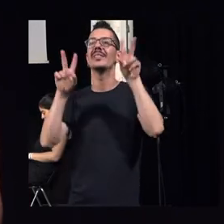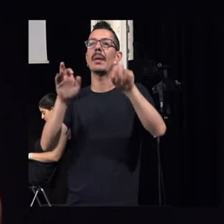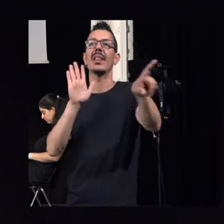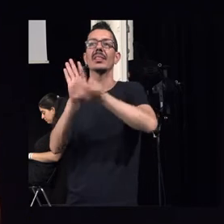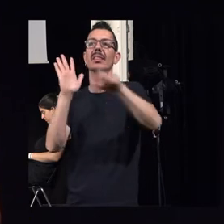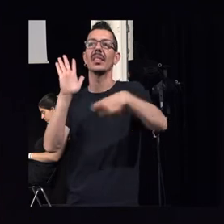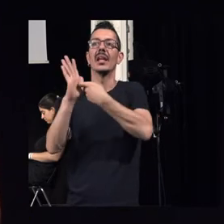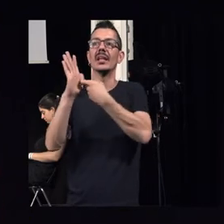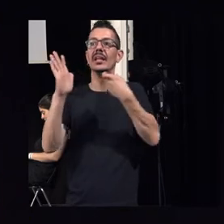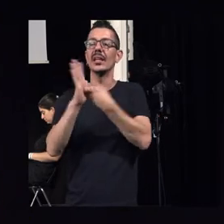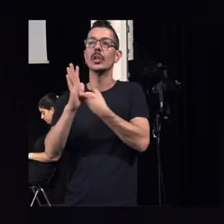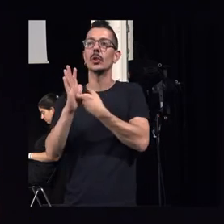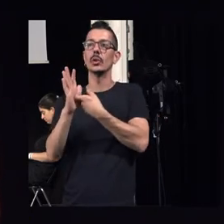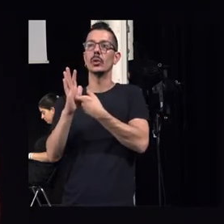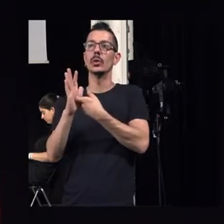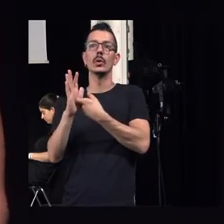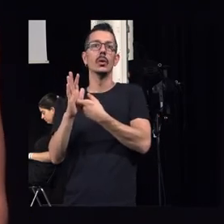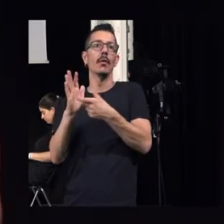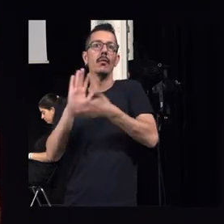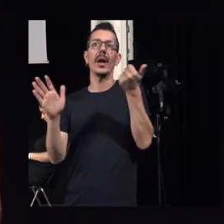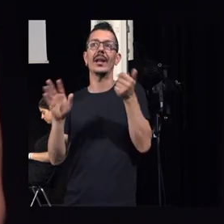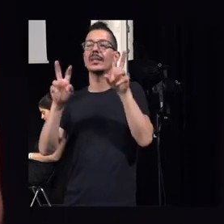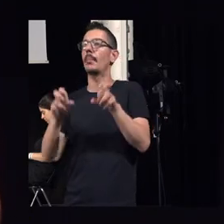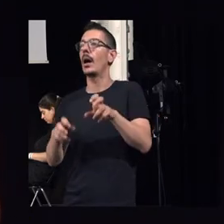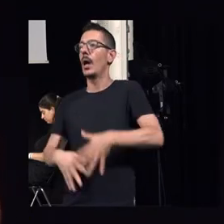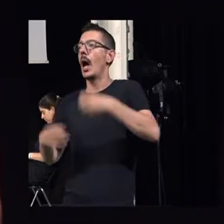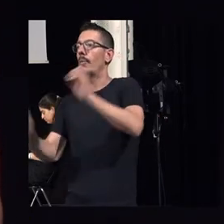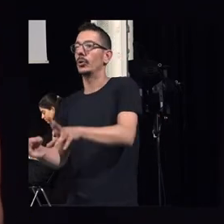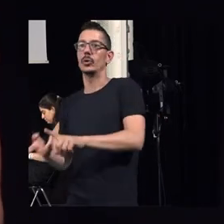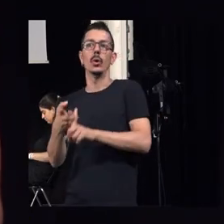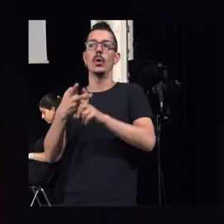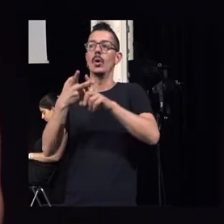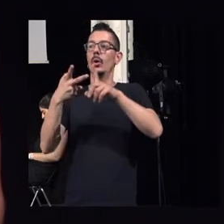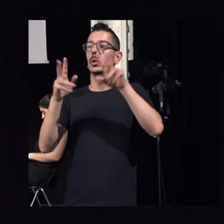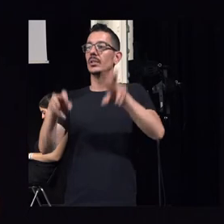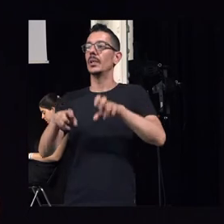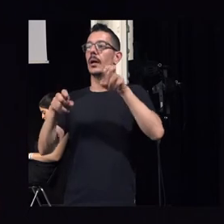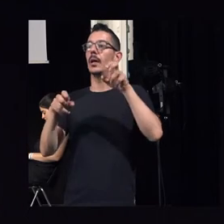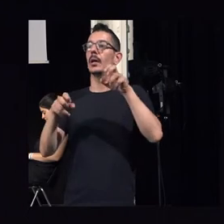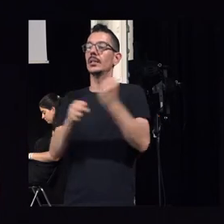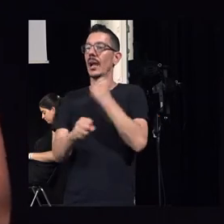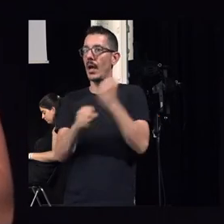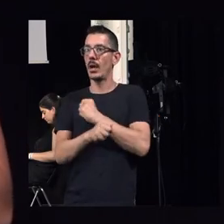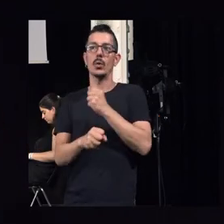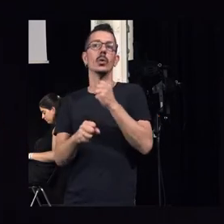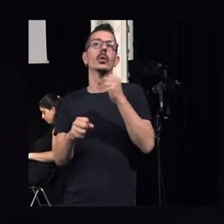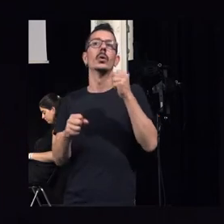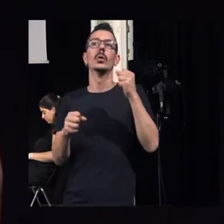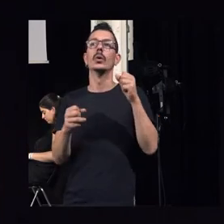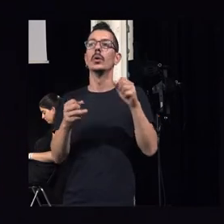despenalización de todos los procesos de la vida, como puede ser el aborto, como puede ser simplemente el trabajo,